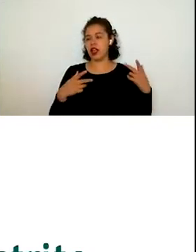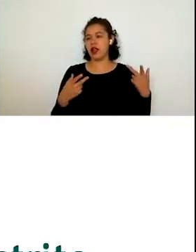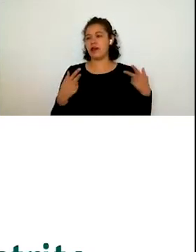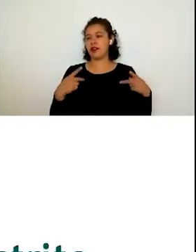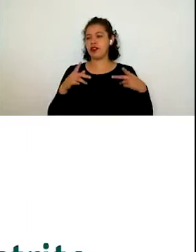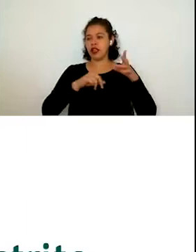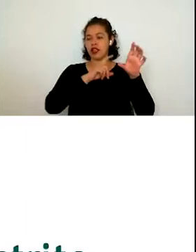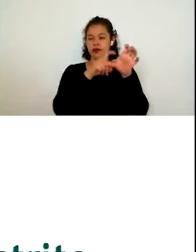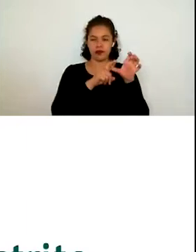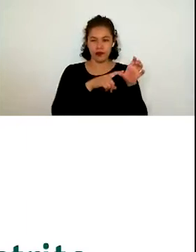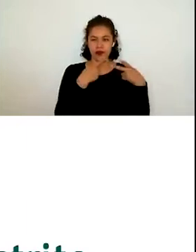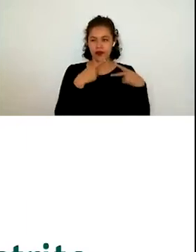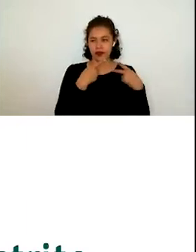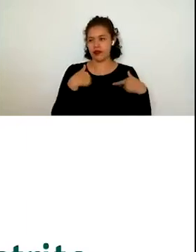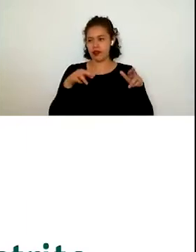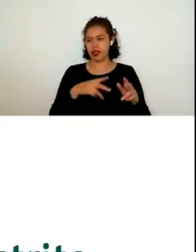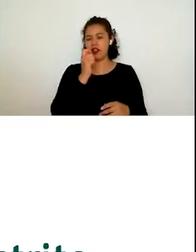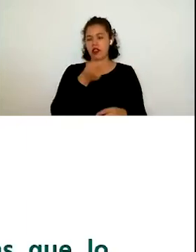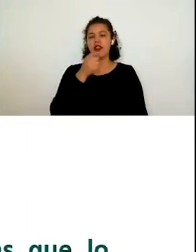patrono. Siguiente, por favor.